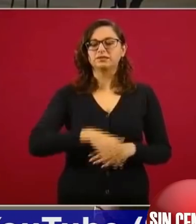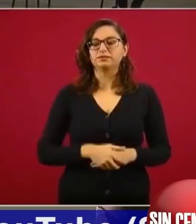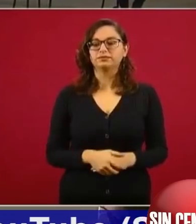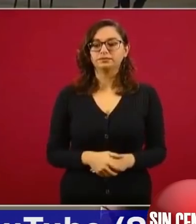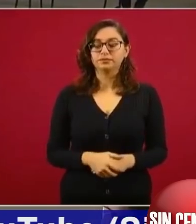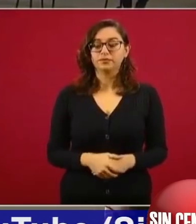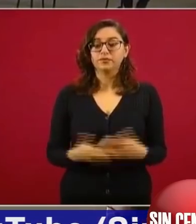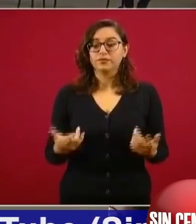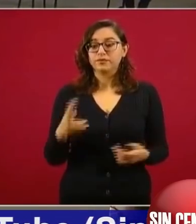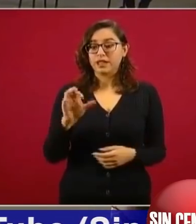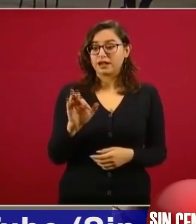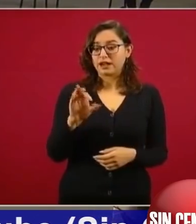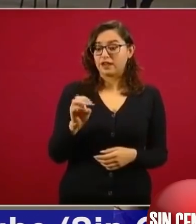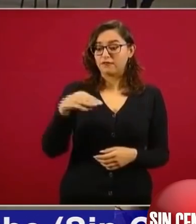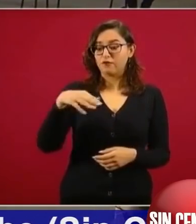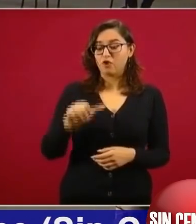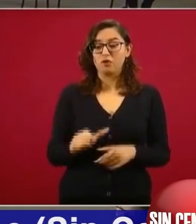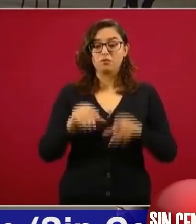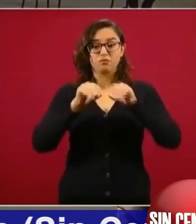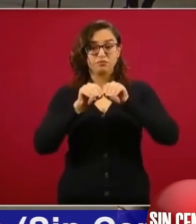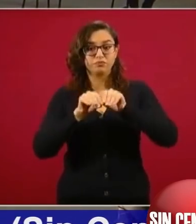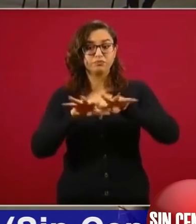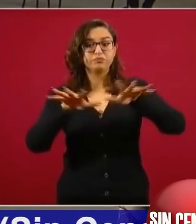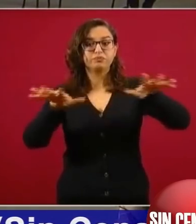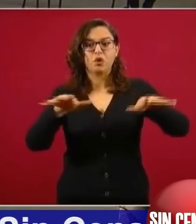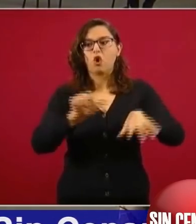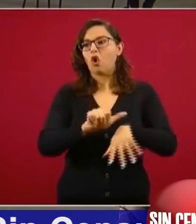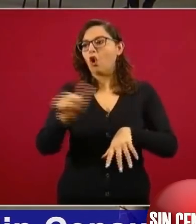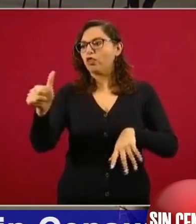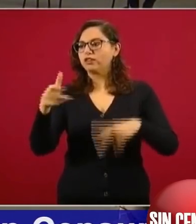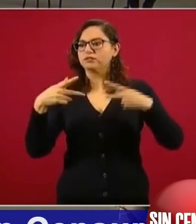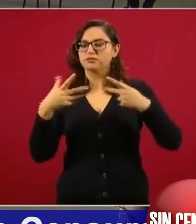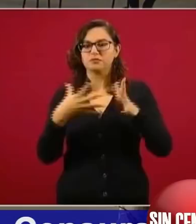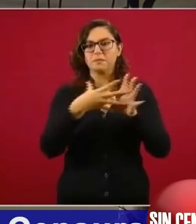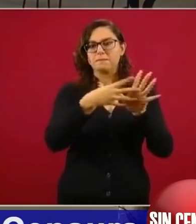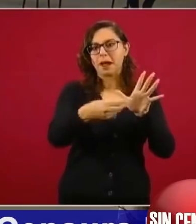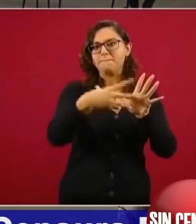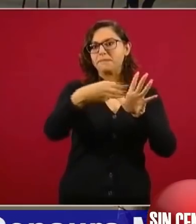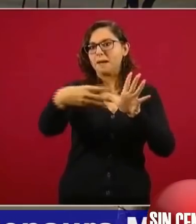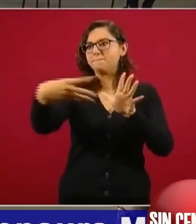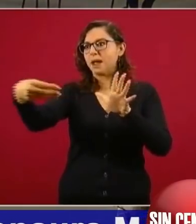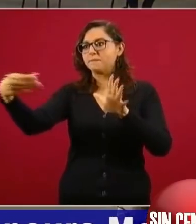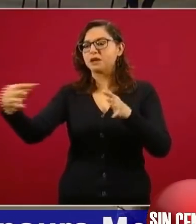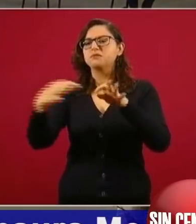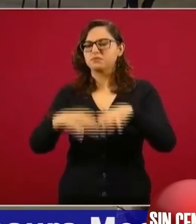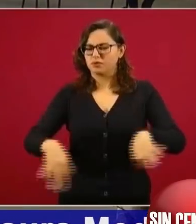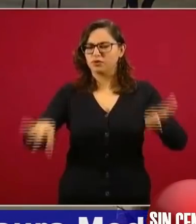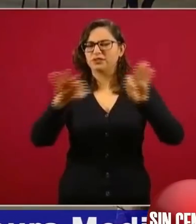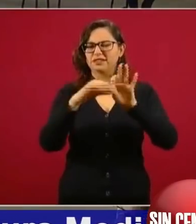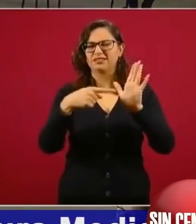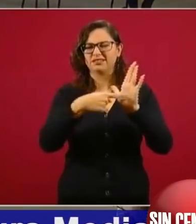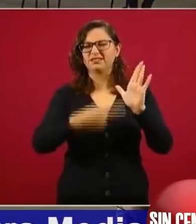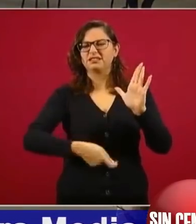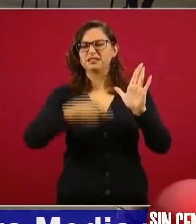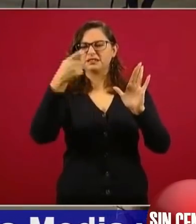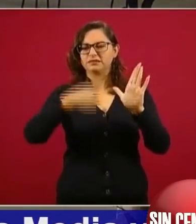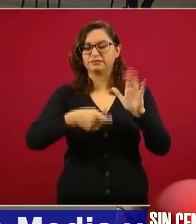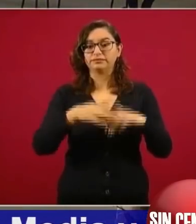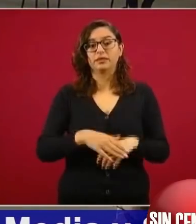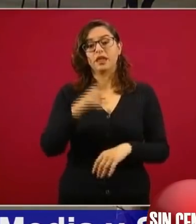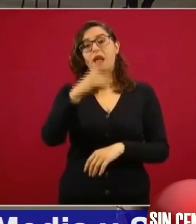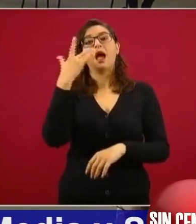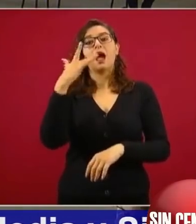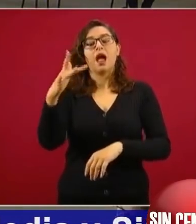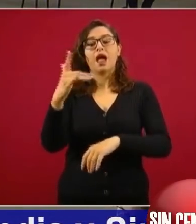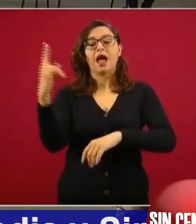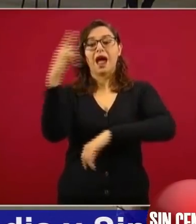que la publica Reforma, además tuvo repercusión en otros medios, de manera que es importante conocerla. Aquí se cita que avanza Santa Lucía sin tener